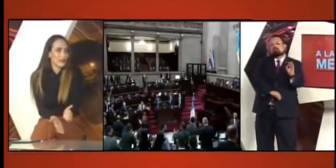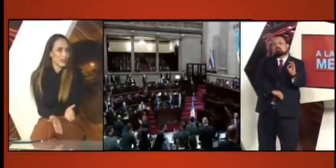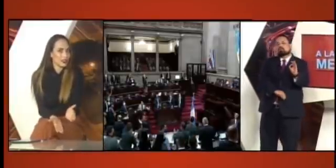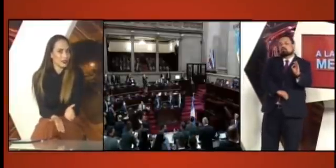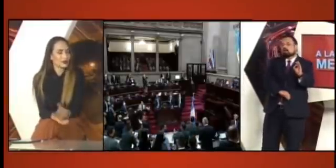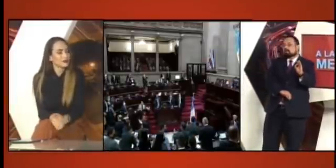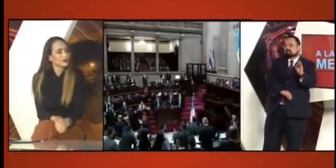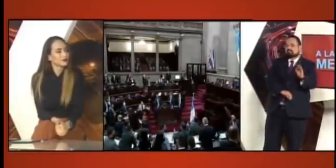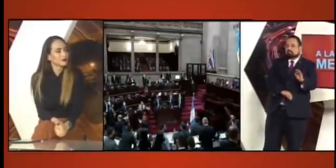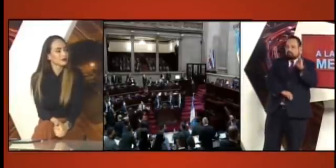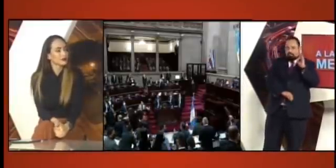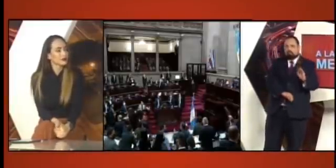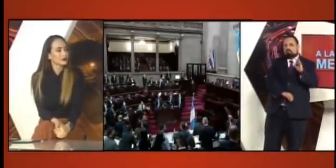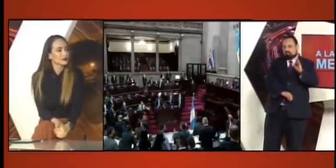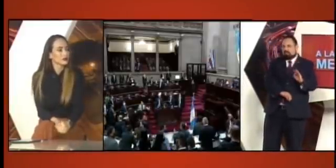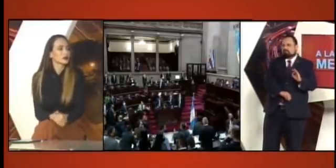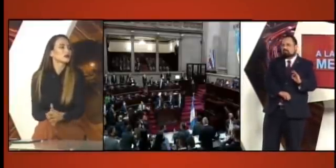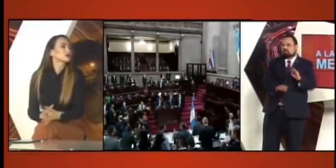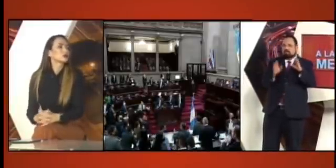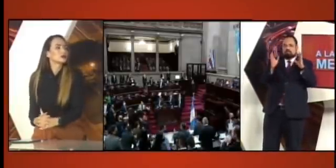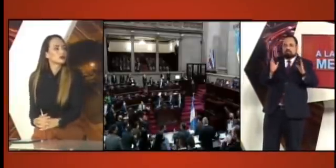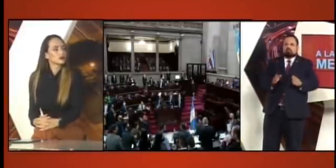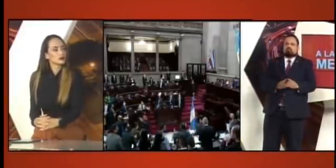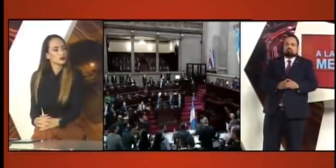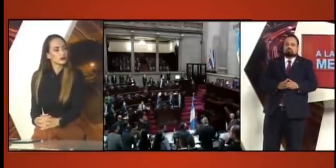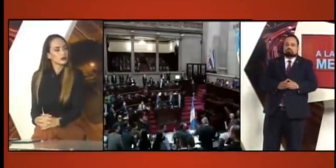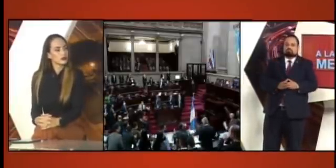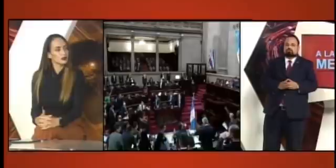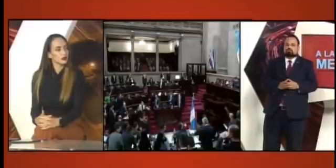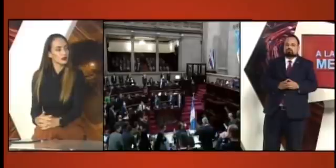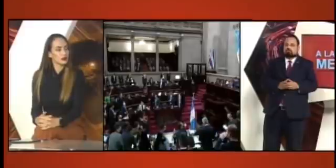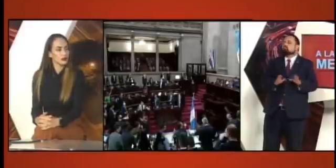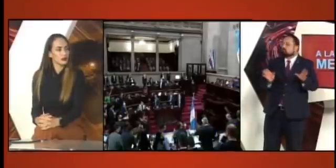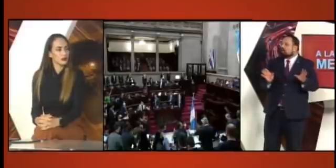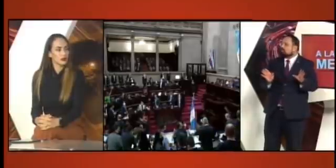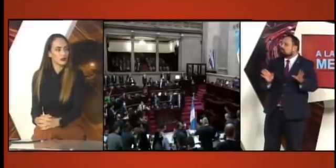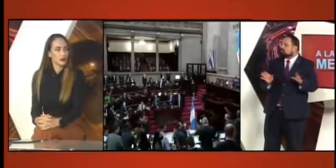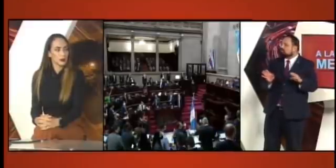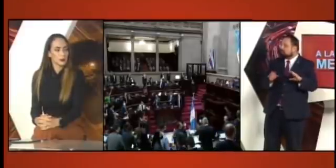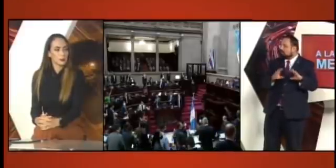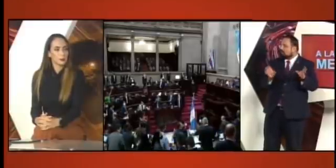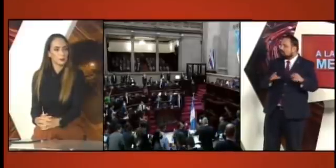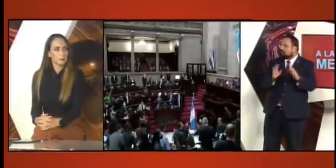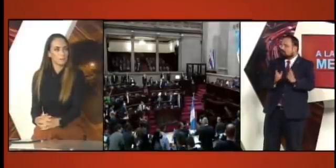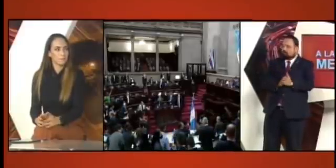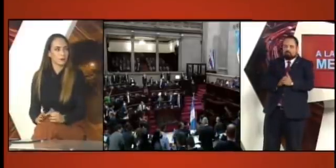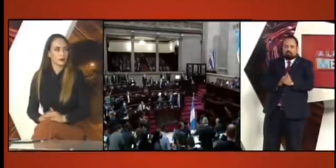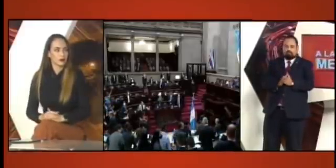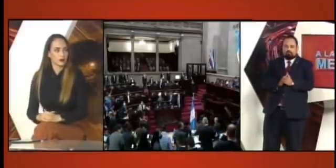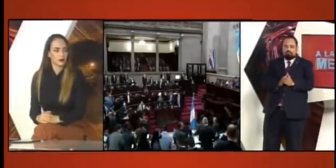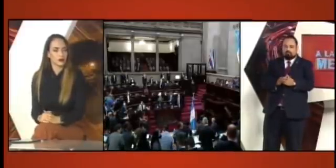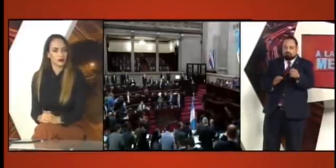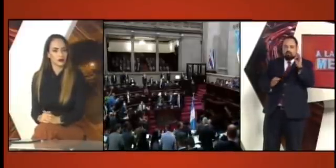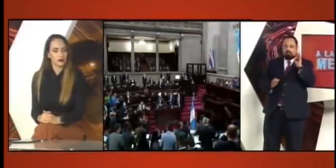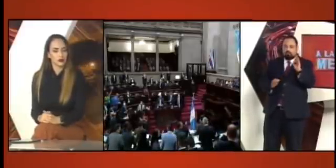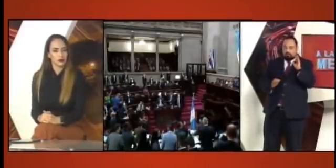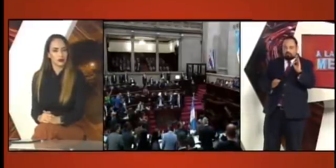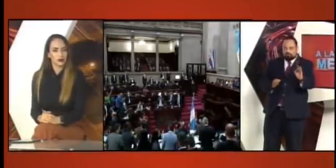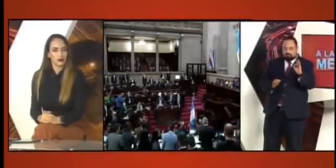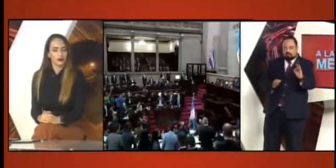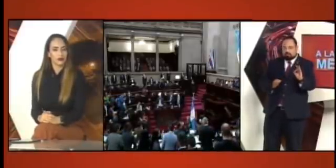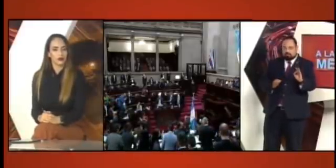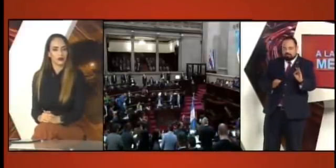sin efecto así es 'no y lo mejor que pueden hacer ya los le vamos a quitar cualquier otro epíteto